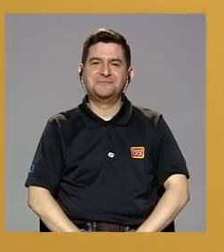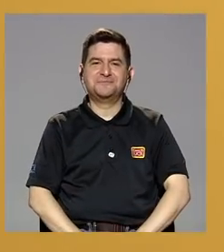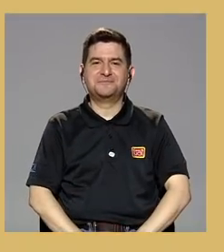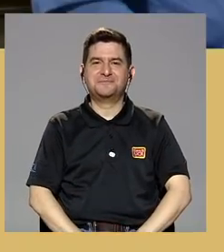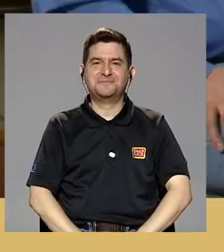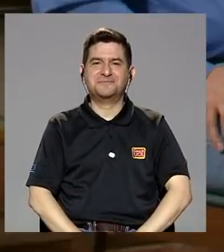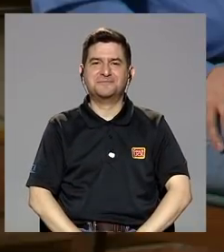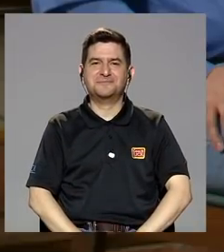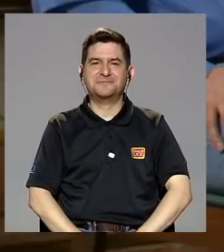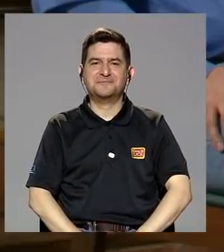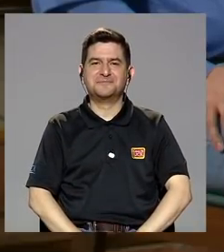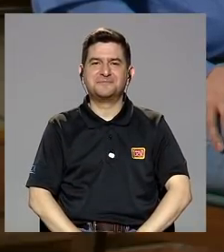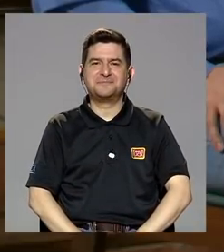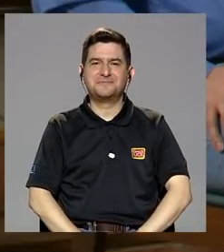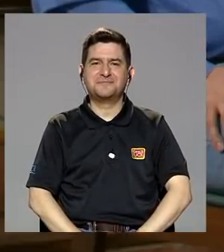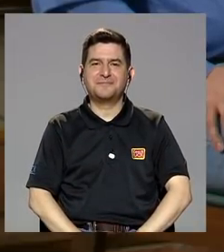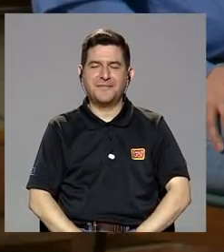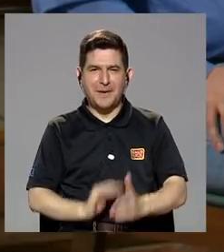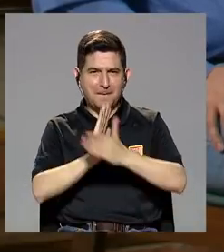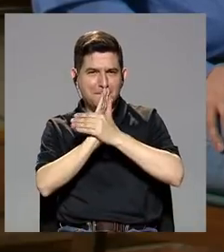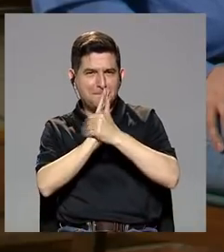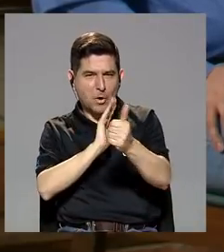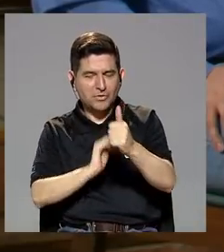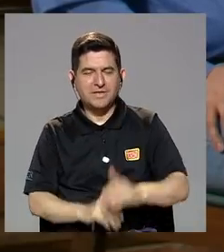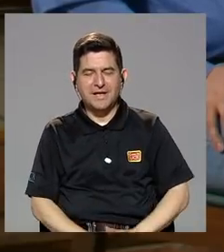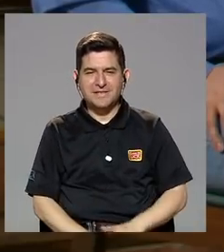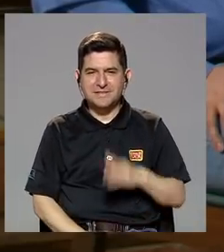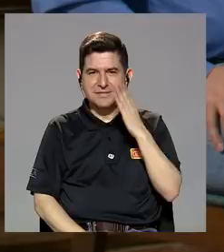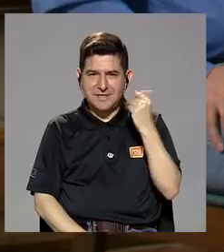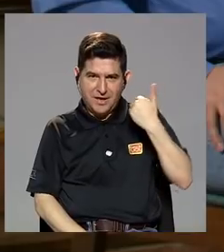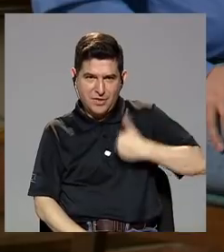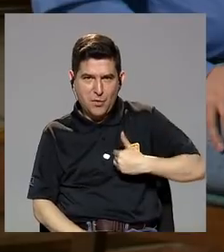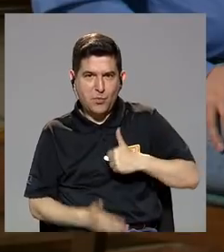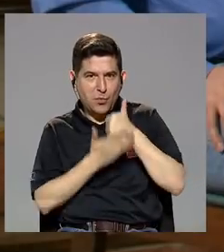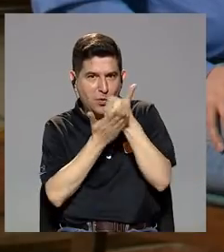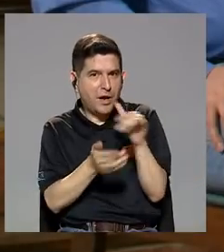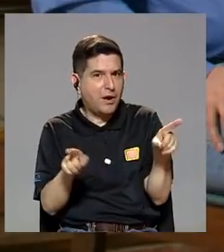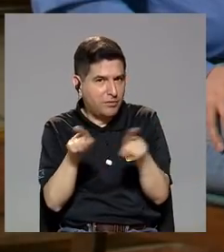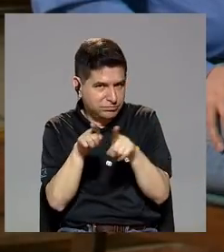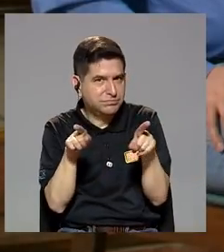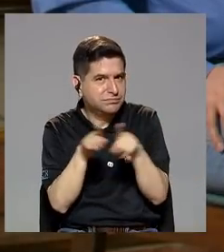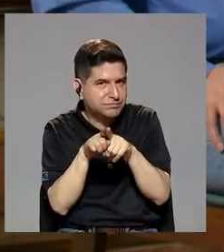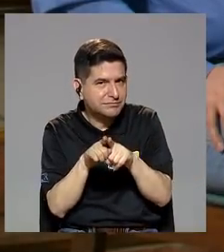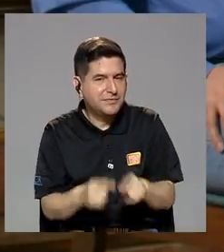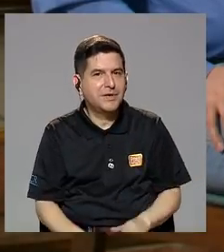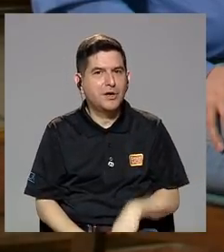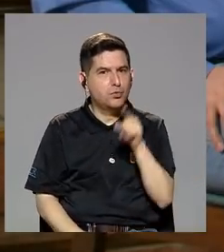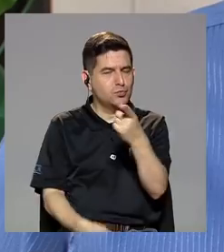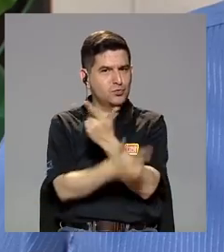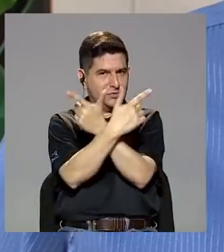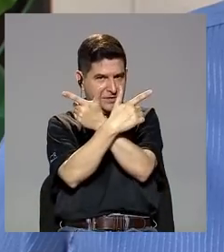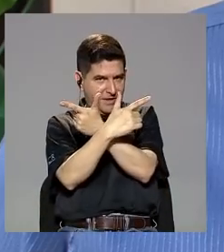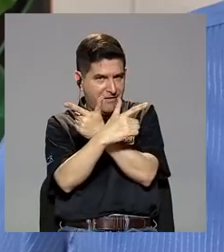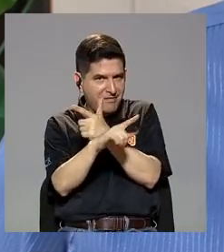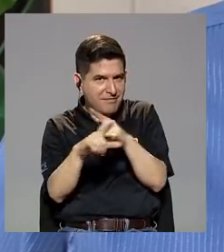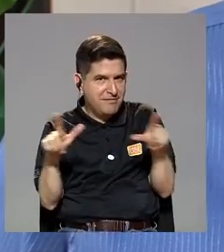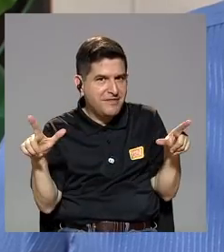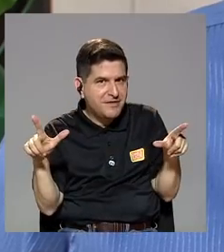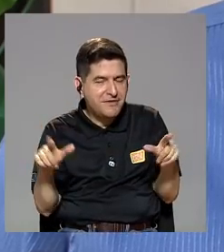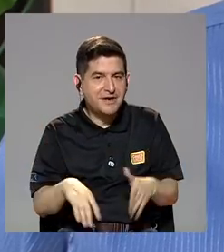a esa potencia que le dio el abuelo le ayudó también a liberarse de